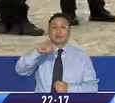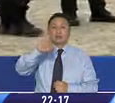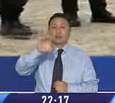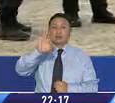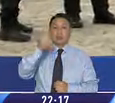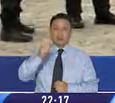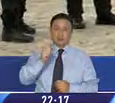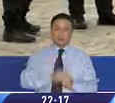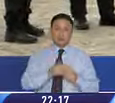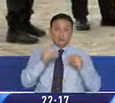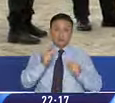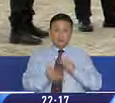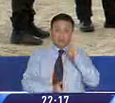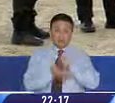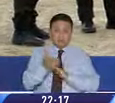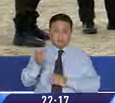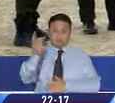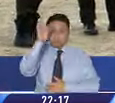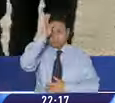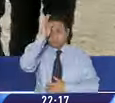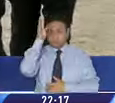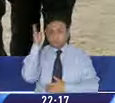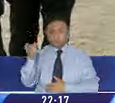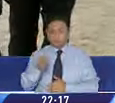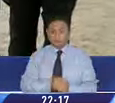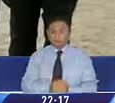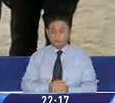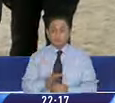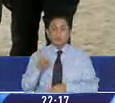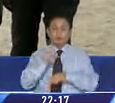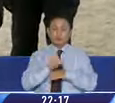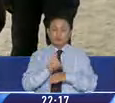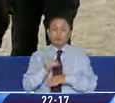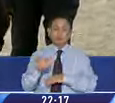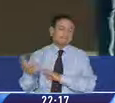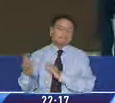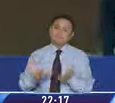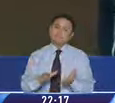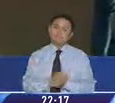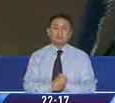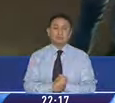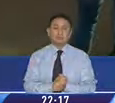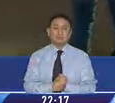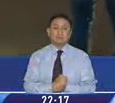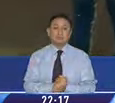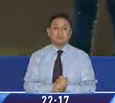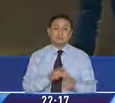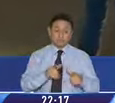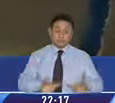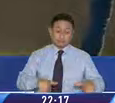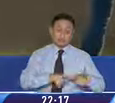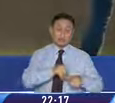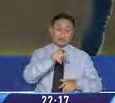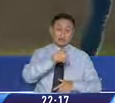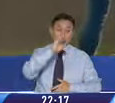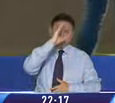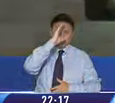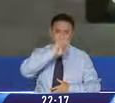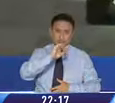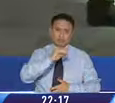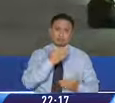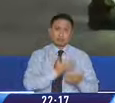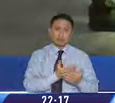fue trasladado por moradores a una casa de salud donde solo comprobaron su fallecimiento. En el sitio, el personal de criminalística